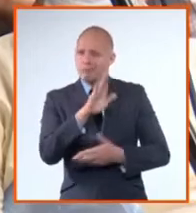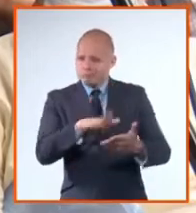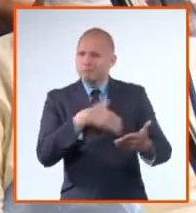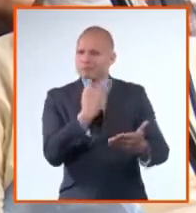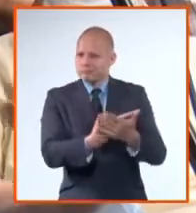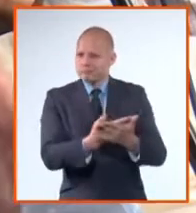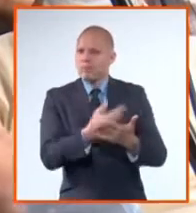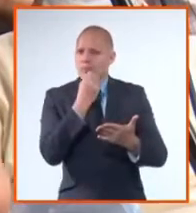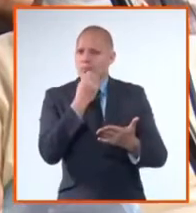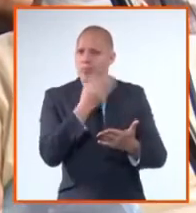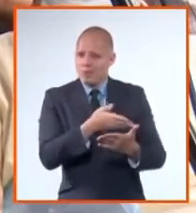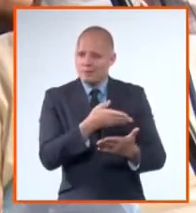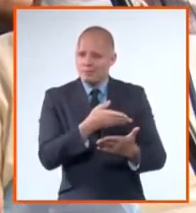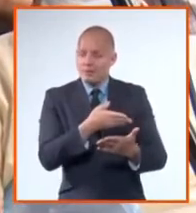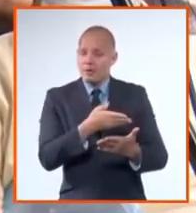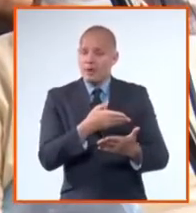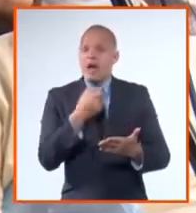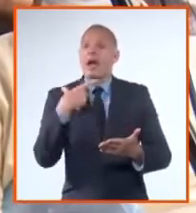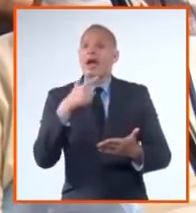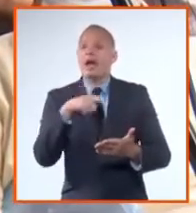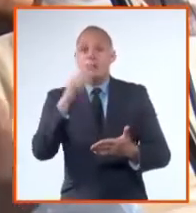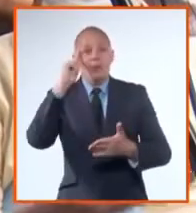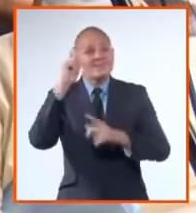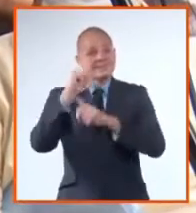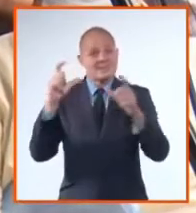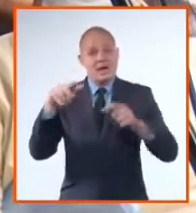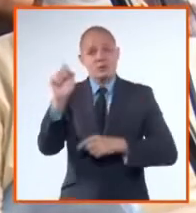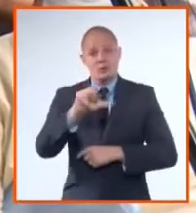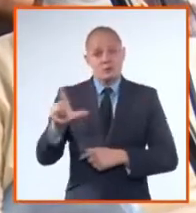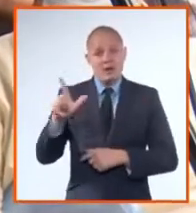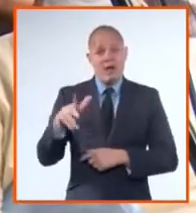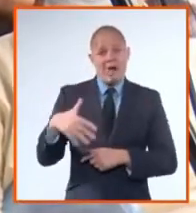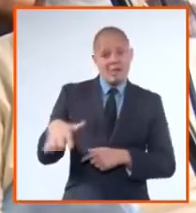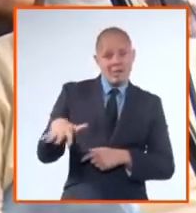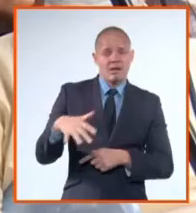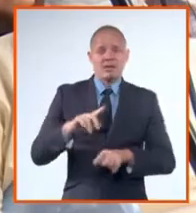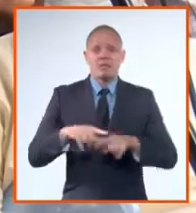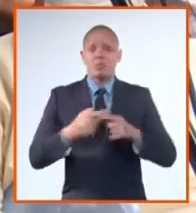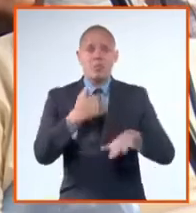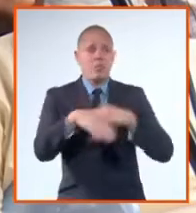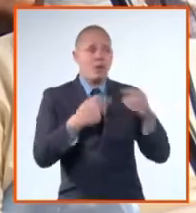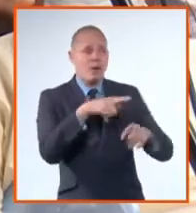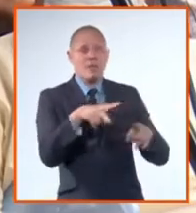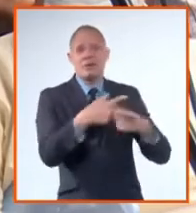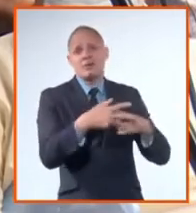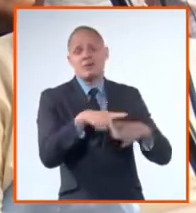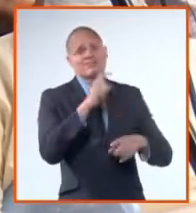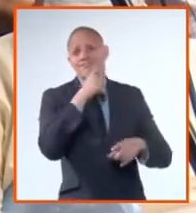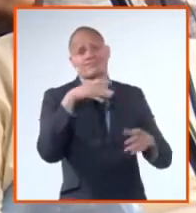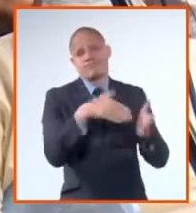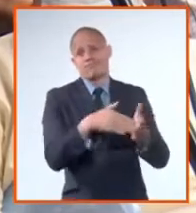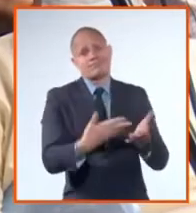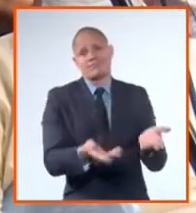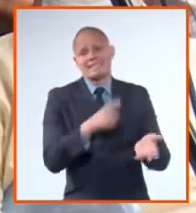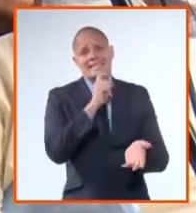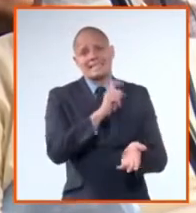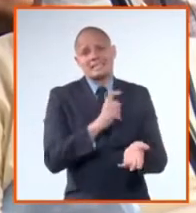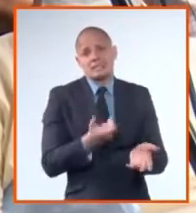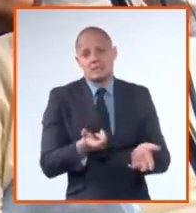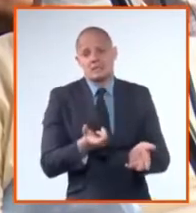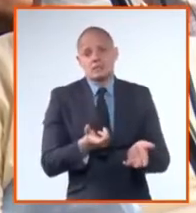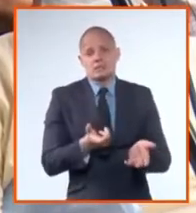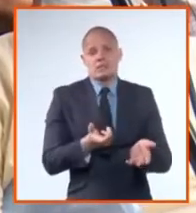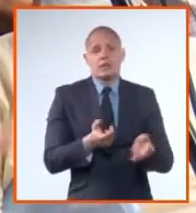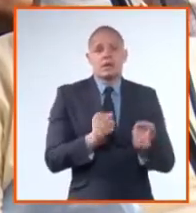de nuestra vida en sociedad. Entonces, ahí es donde quería insistir a nombre de nuestras especialidades. Y un